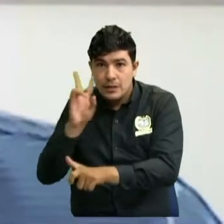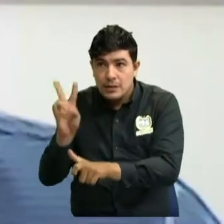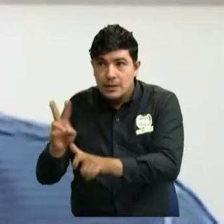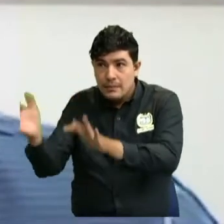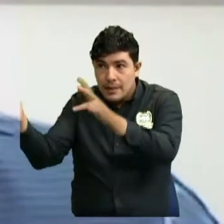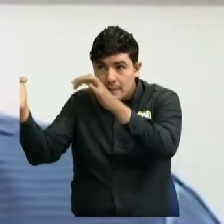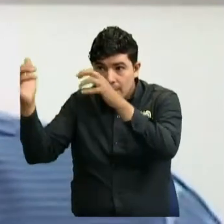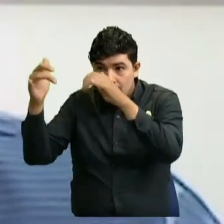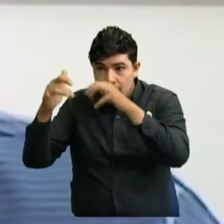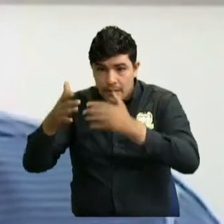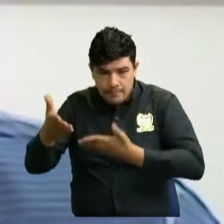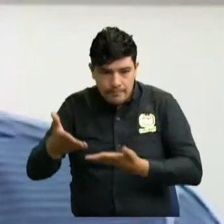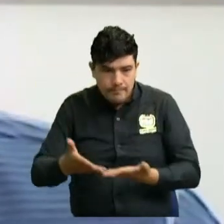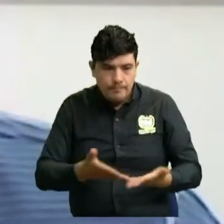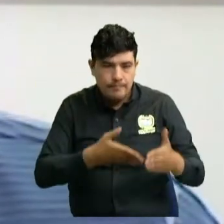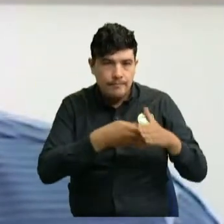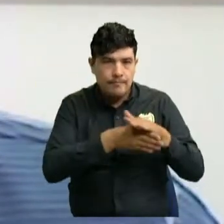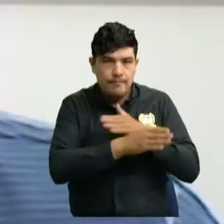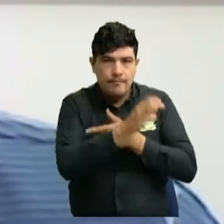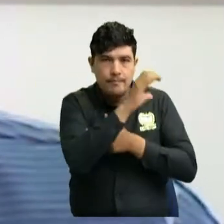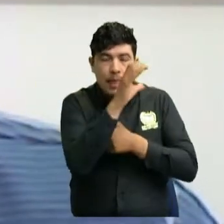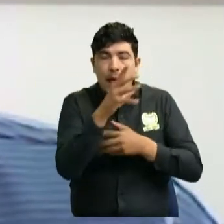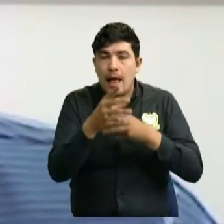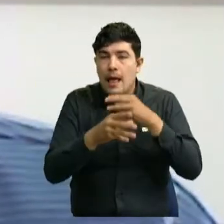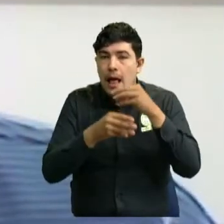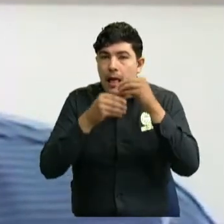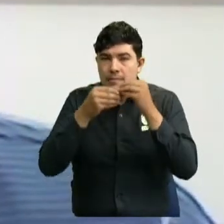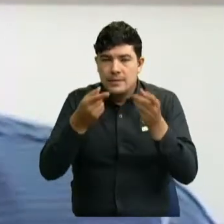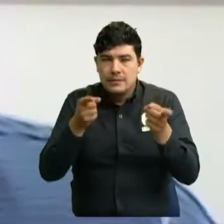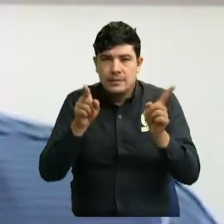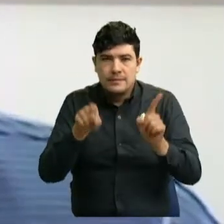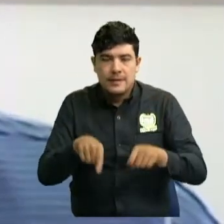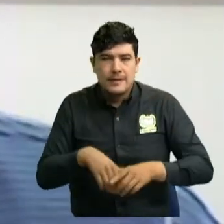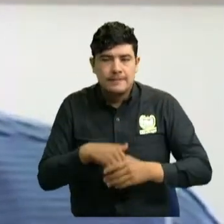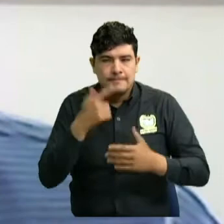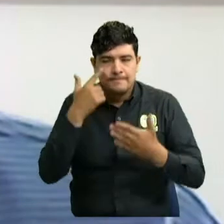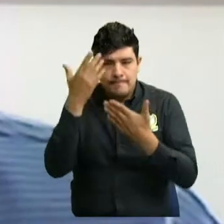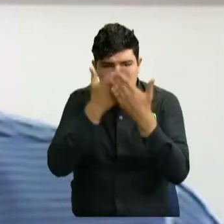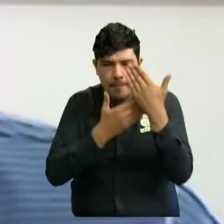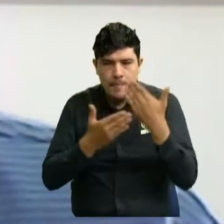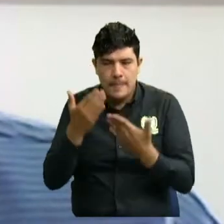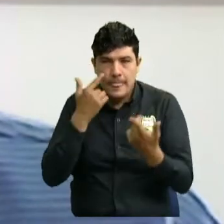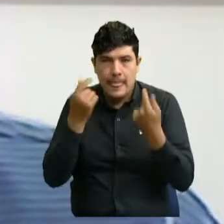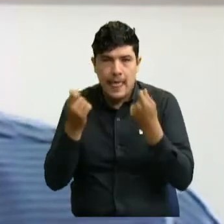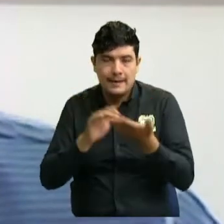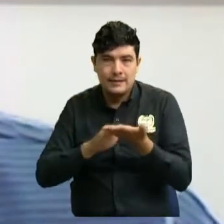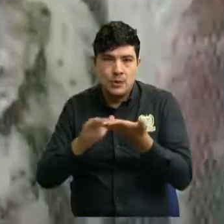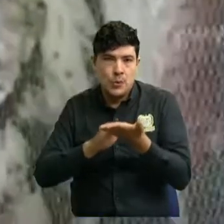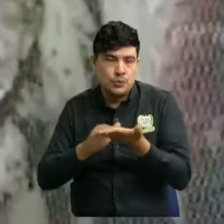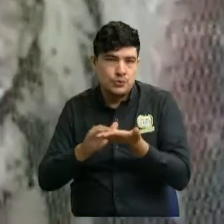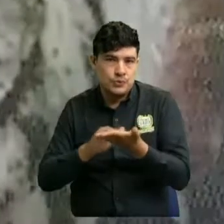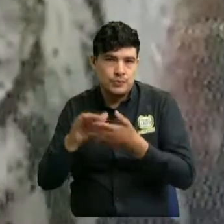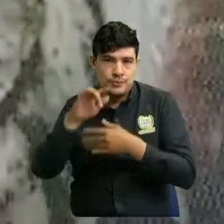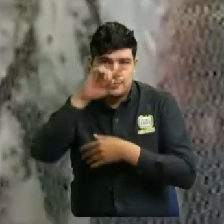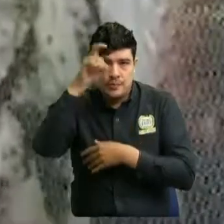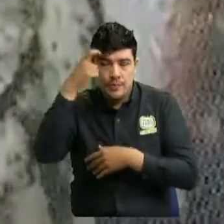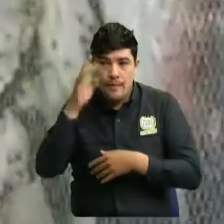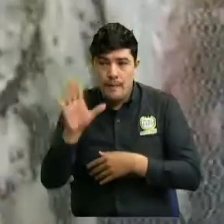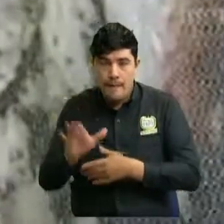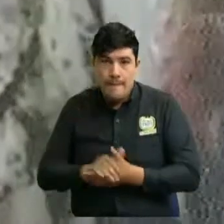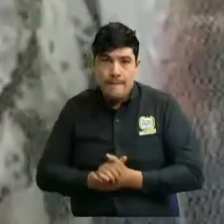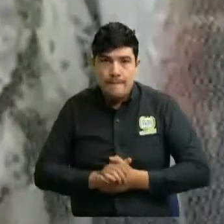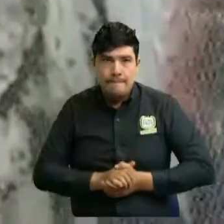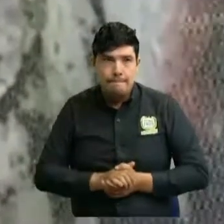Y definitivamente se debe buscar una salida diplomática entre los dos gobiernos. El gobierno